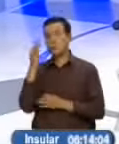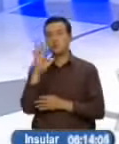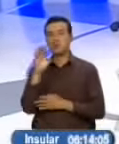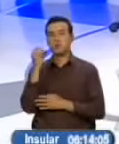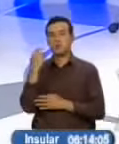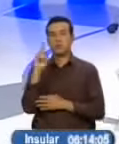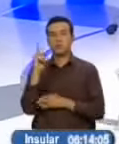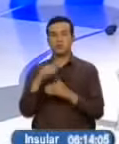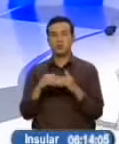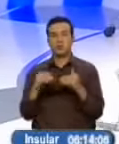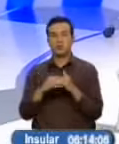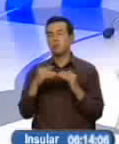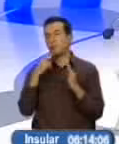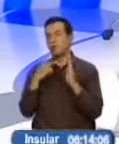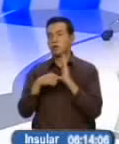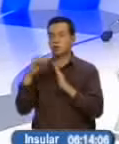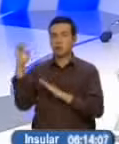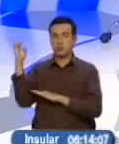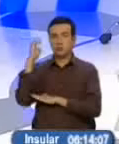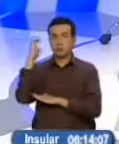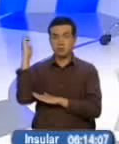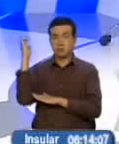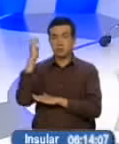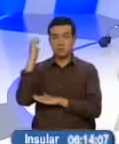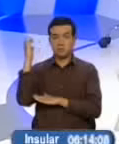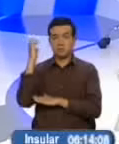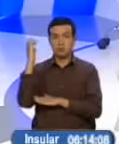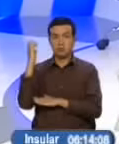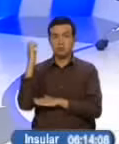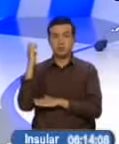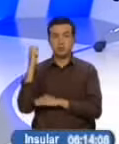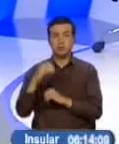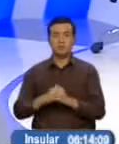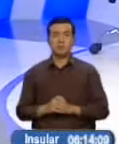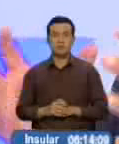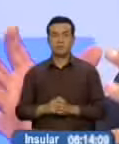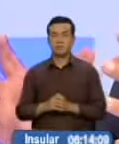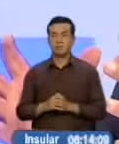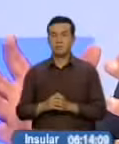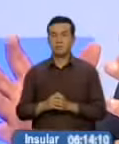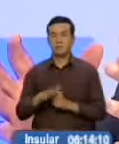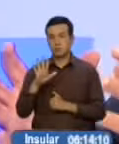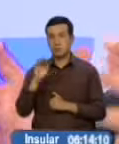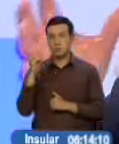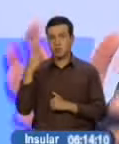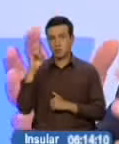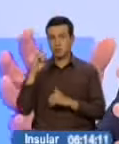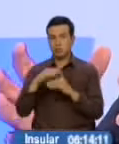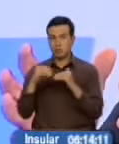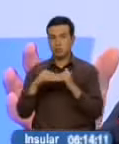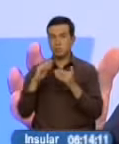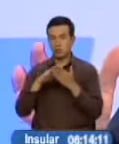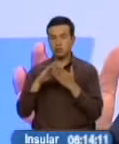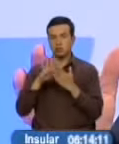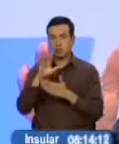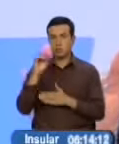50 millones de dólares. Y la emergencia se enfrentó con 50 millones de dólares. 50 millones de dólares. ¿En el sector